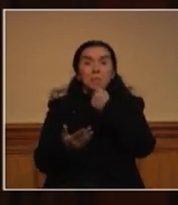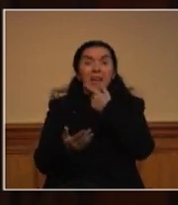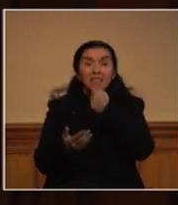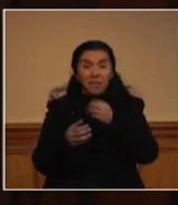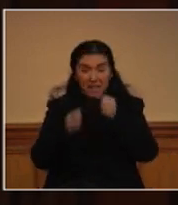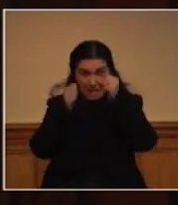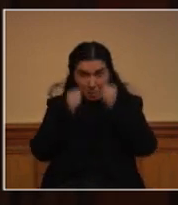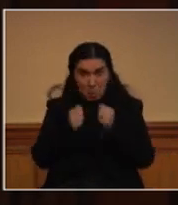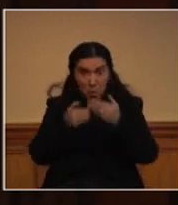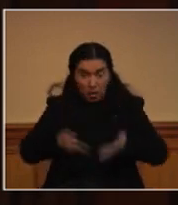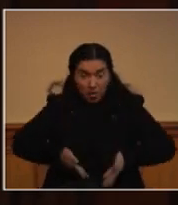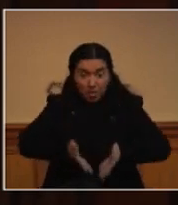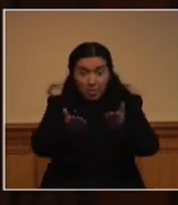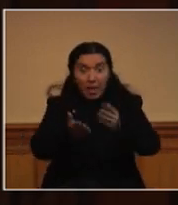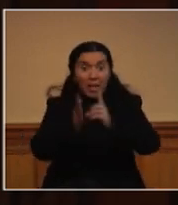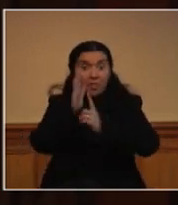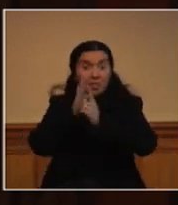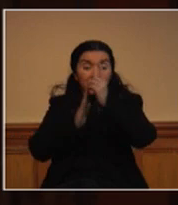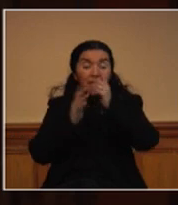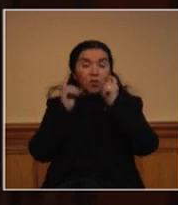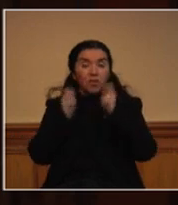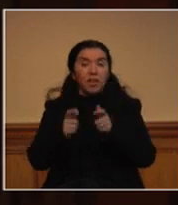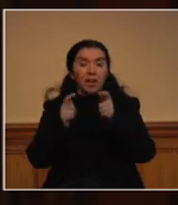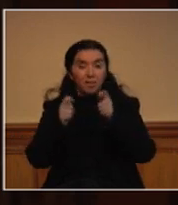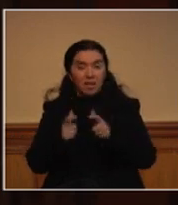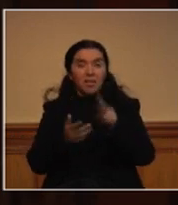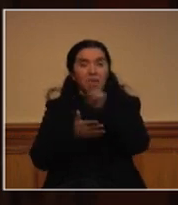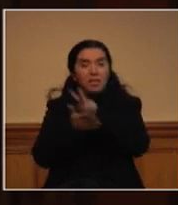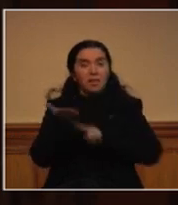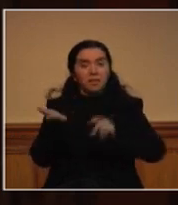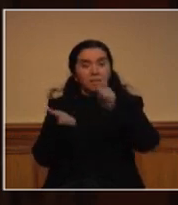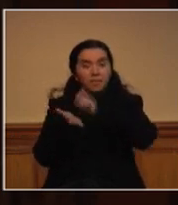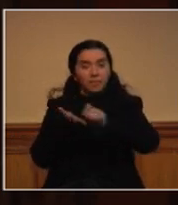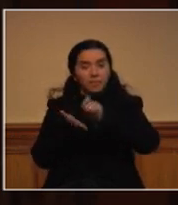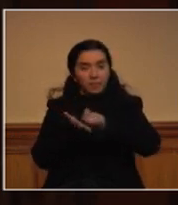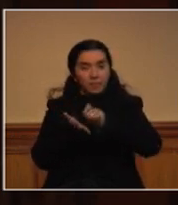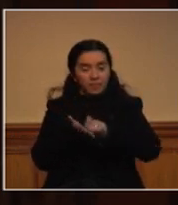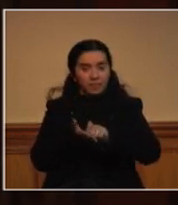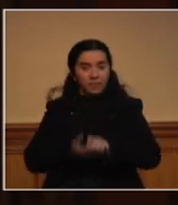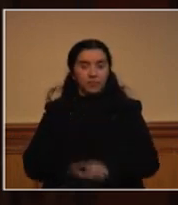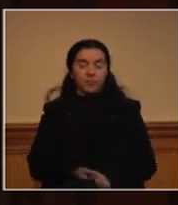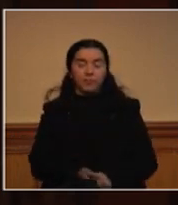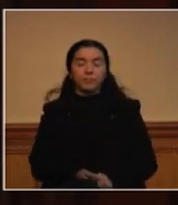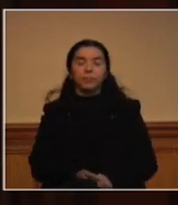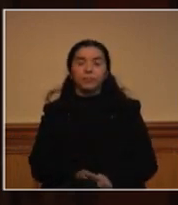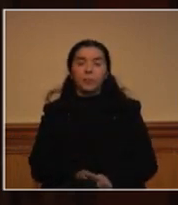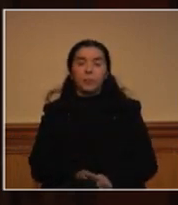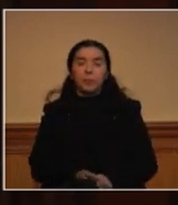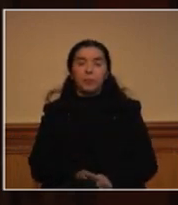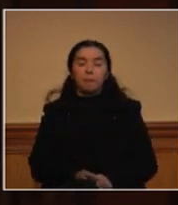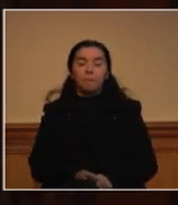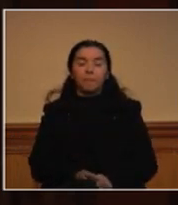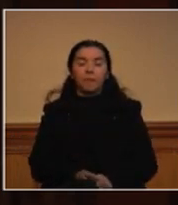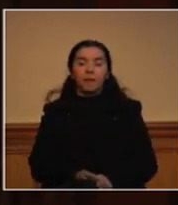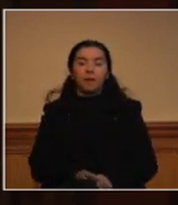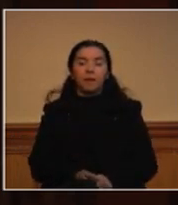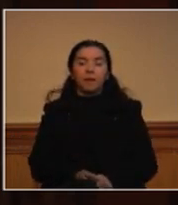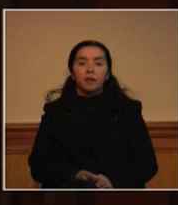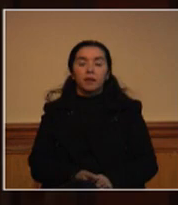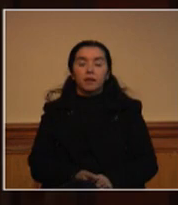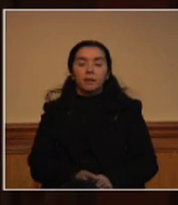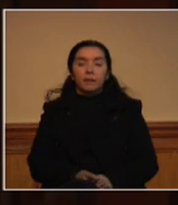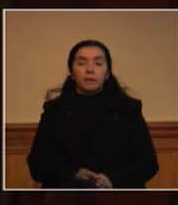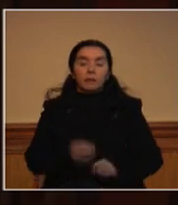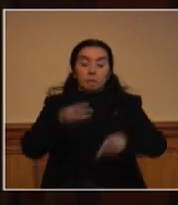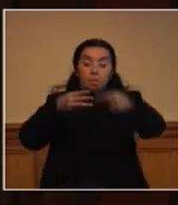les posibilita el desarrollo de las habilidades también de lectura emergente. Pues, por tanto, la